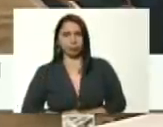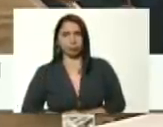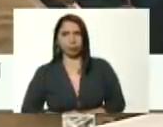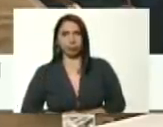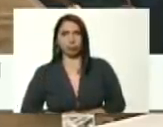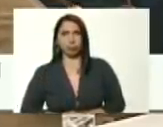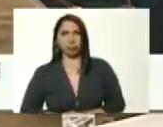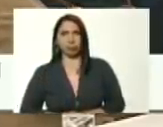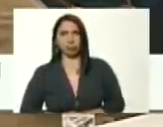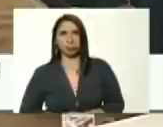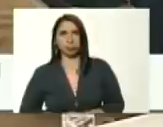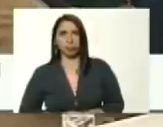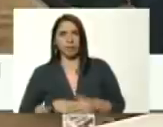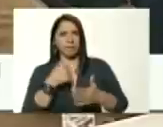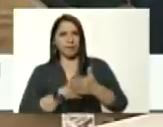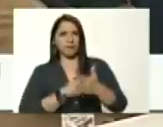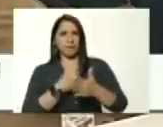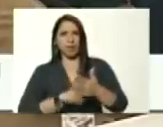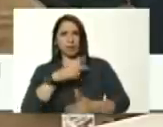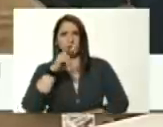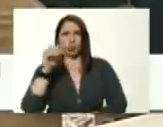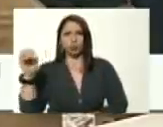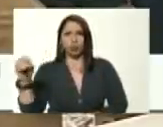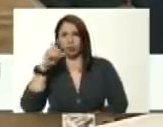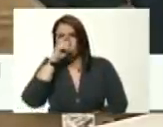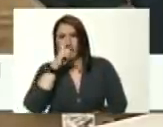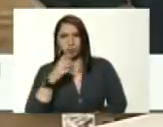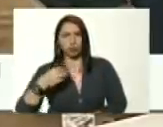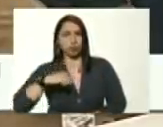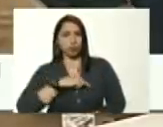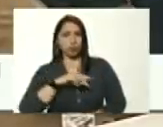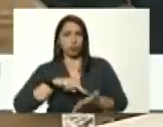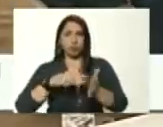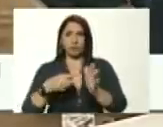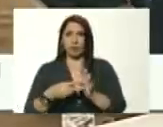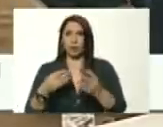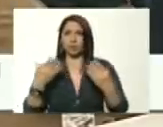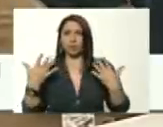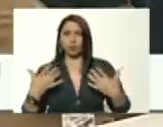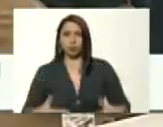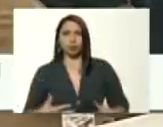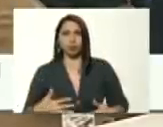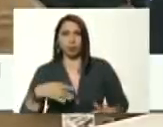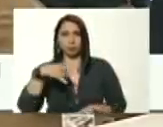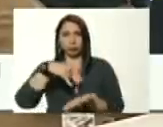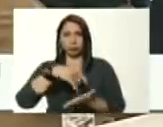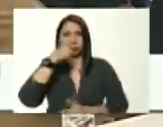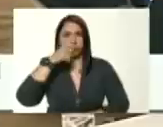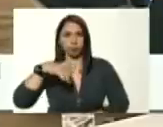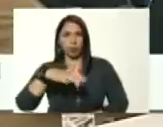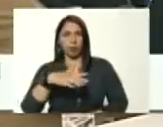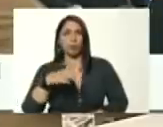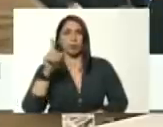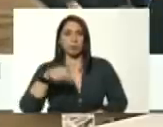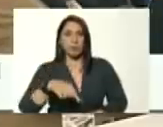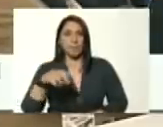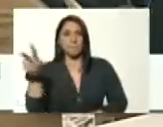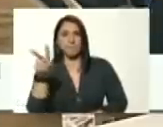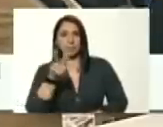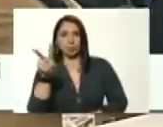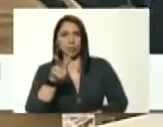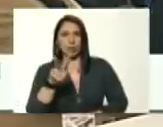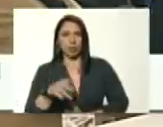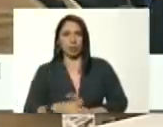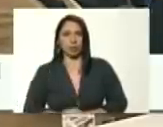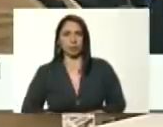es una batalla que 200 años para nosotros significa mucho para los carabobeños para los venezolanos en una